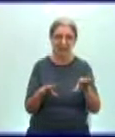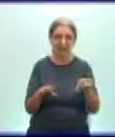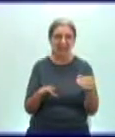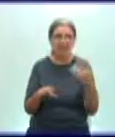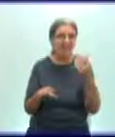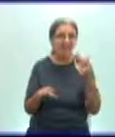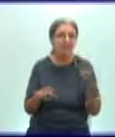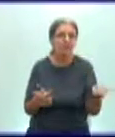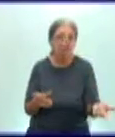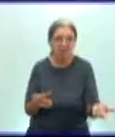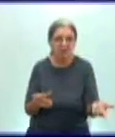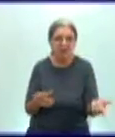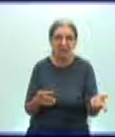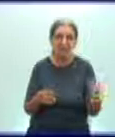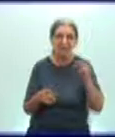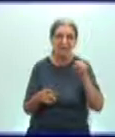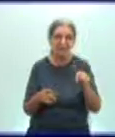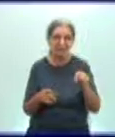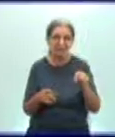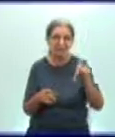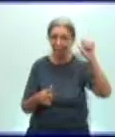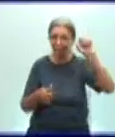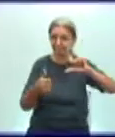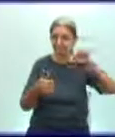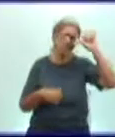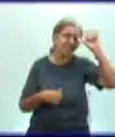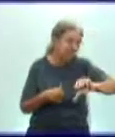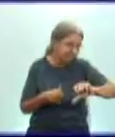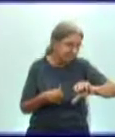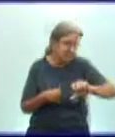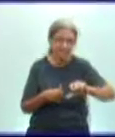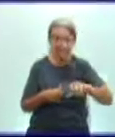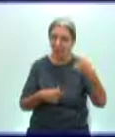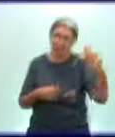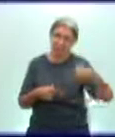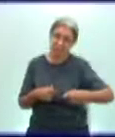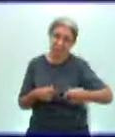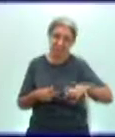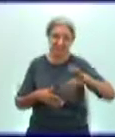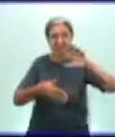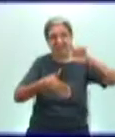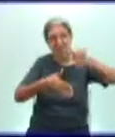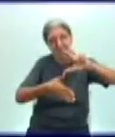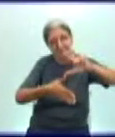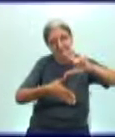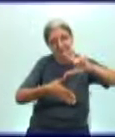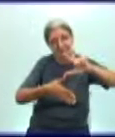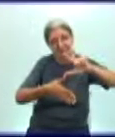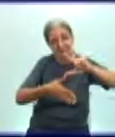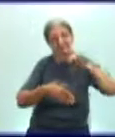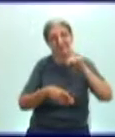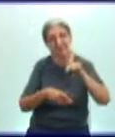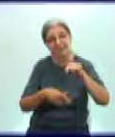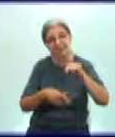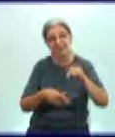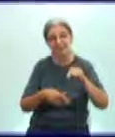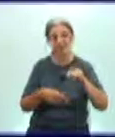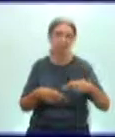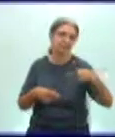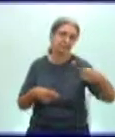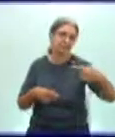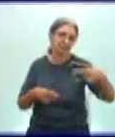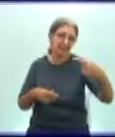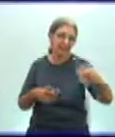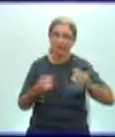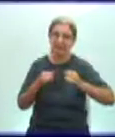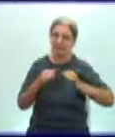realidad, la corrupción de la justicia en nuestros países latinoamericanos. Y así